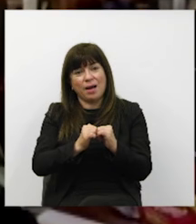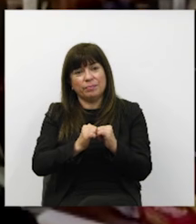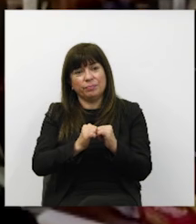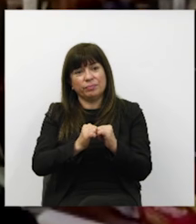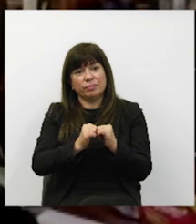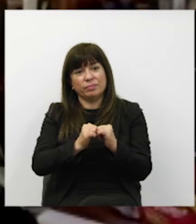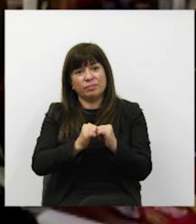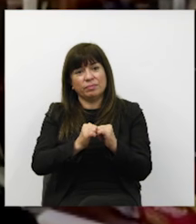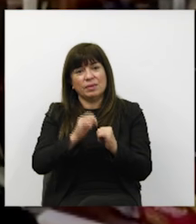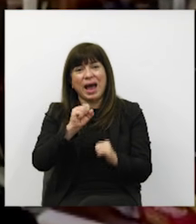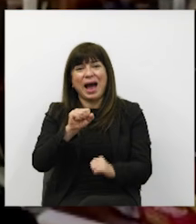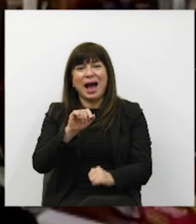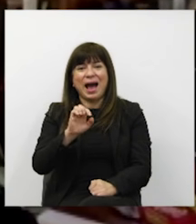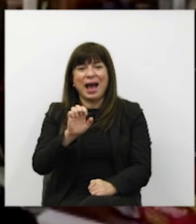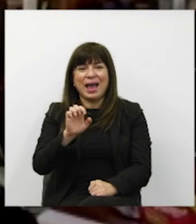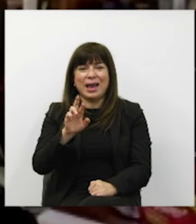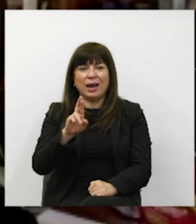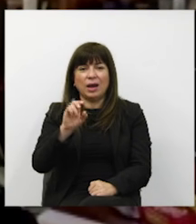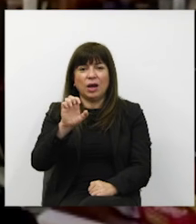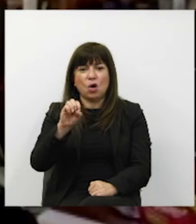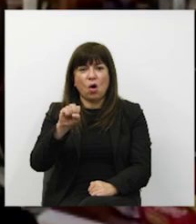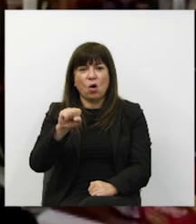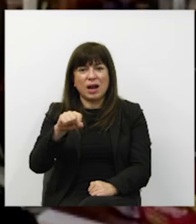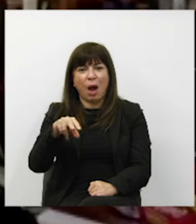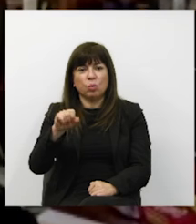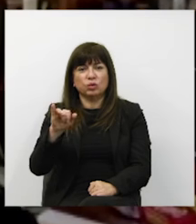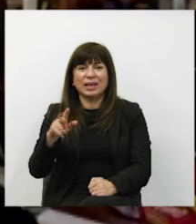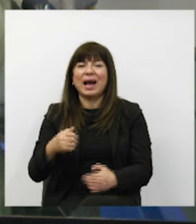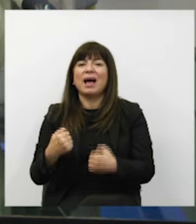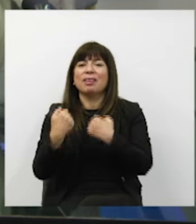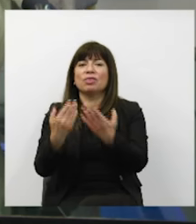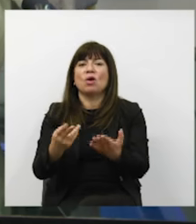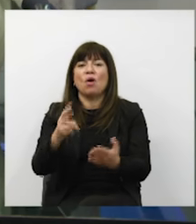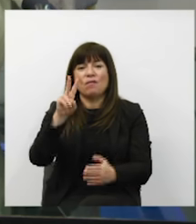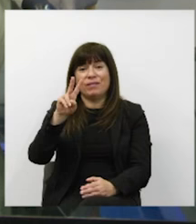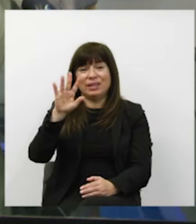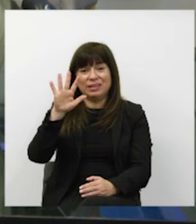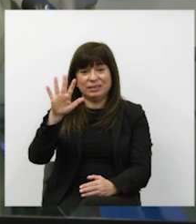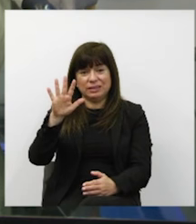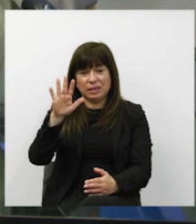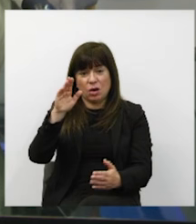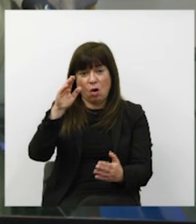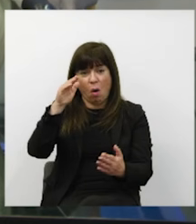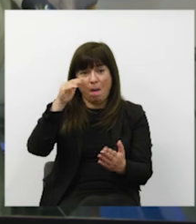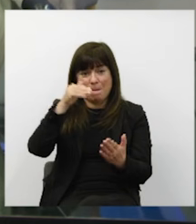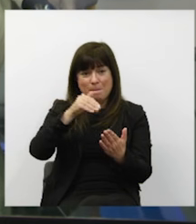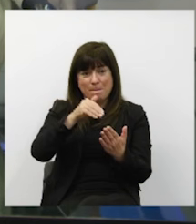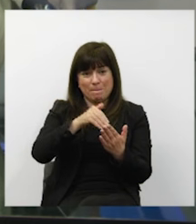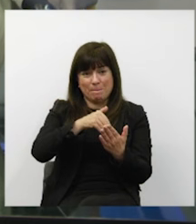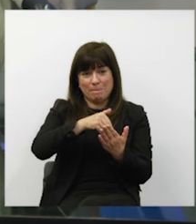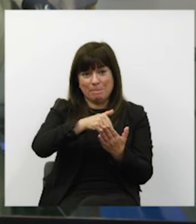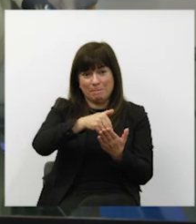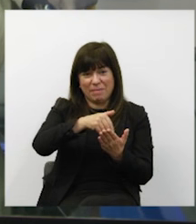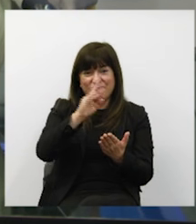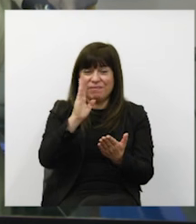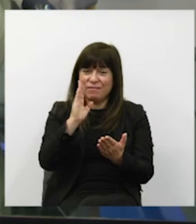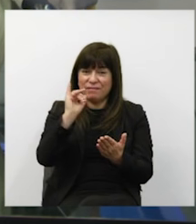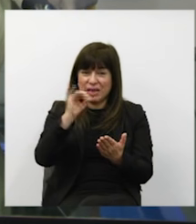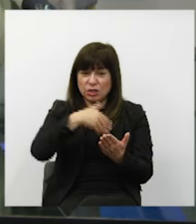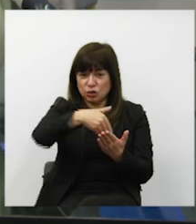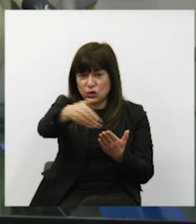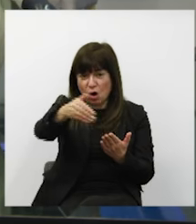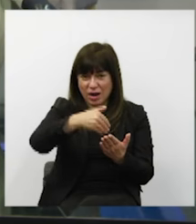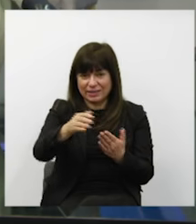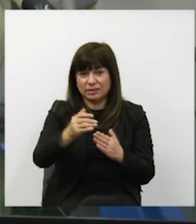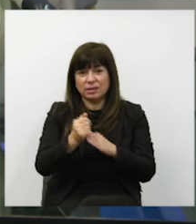de las más golpeadas, se les dio 25 mil millones de dólares de ayuda de aquí a septiembre con la posibilidad de